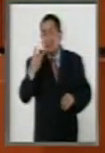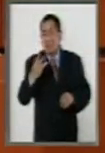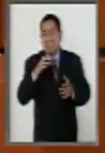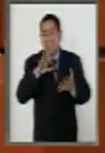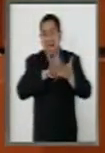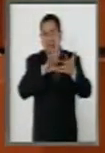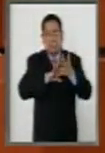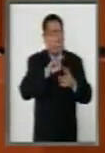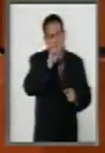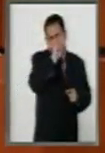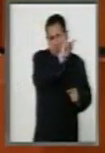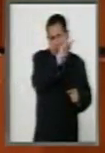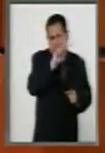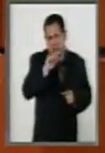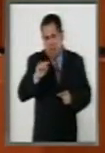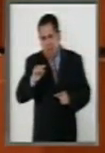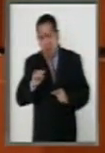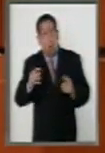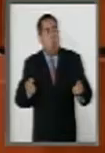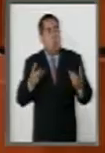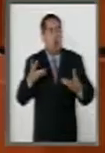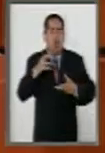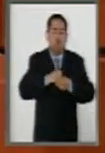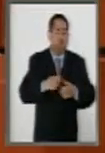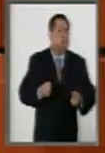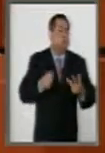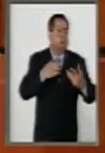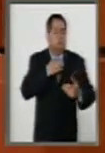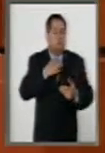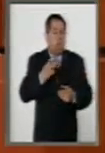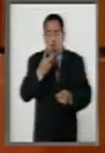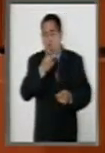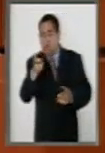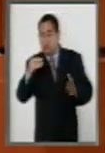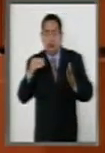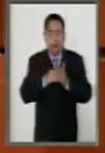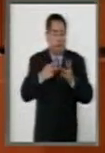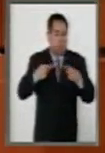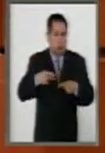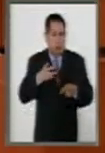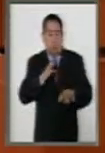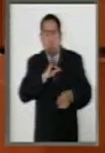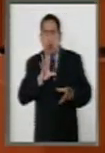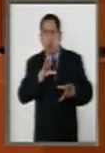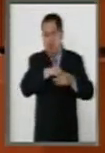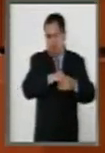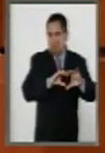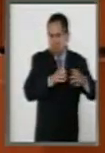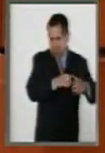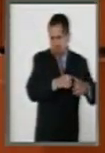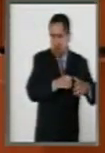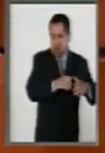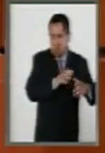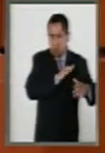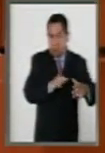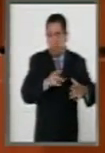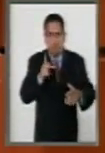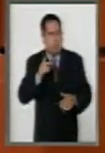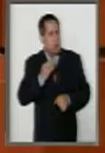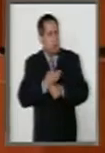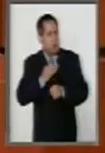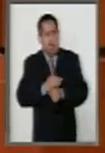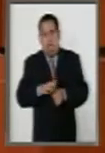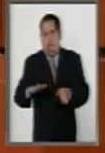con una capacidad instalada para albergar a poco más de 200,000 internos, por lo que se estima que existe